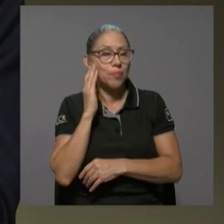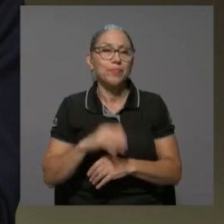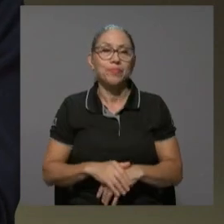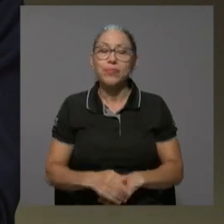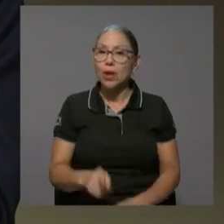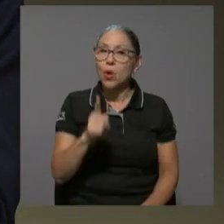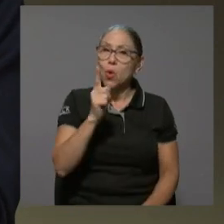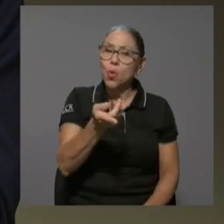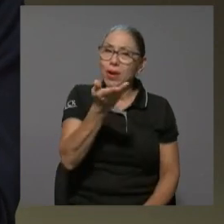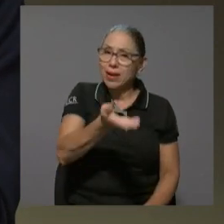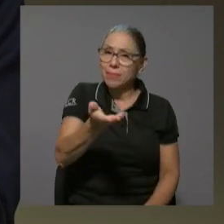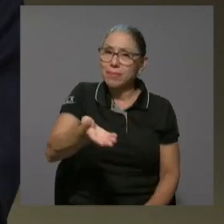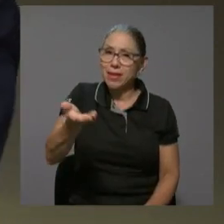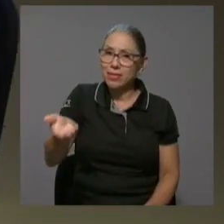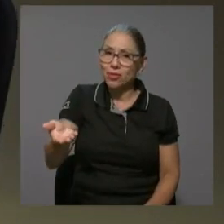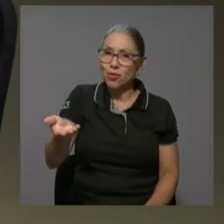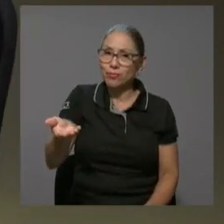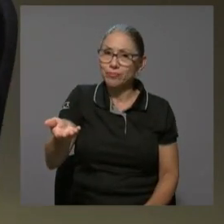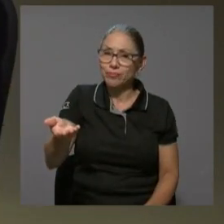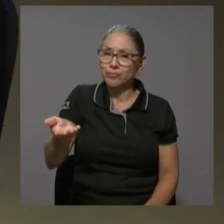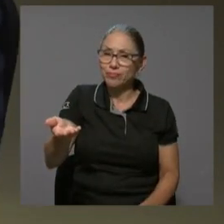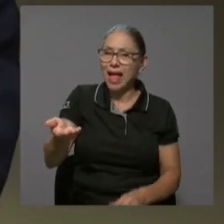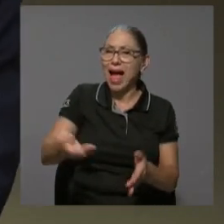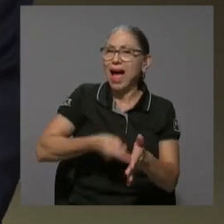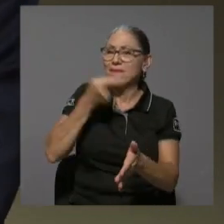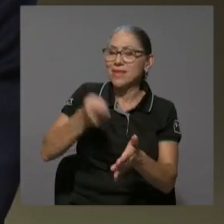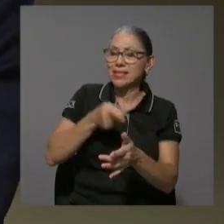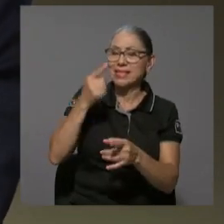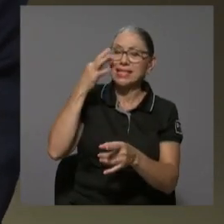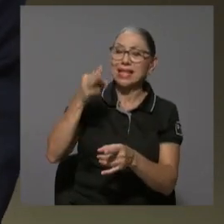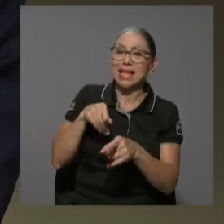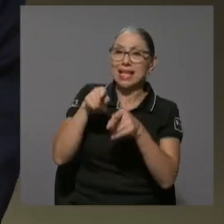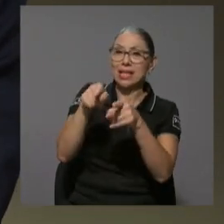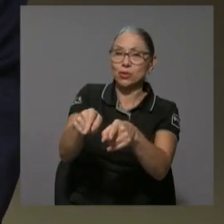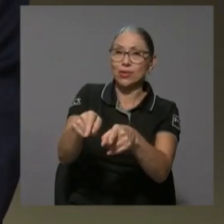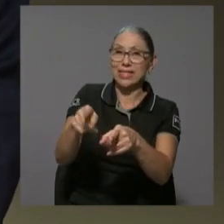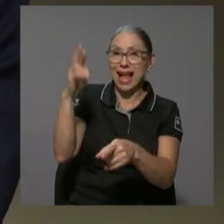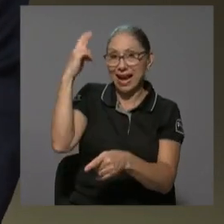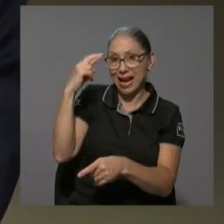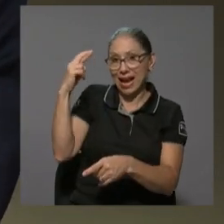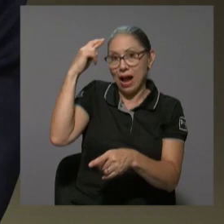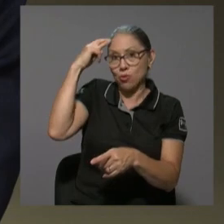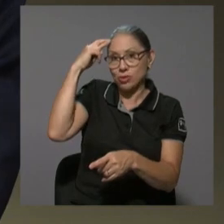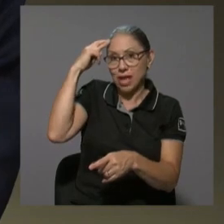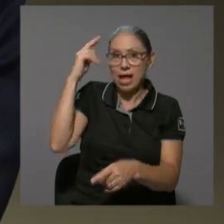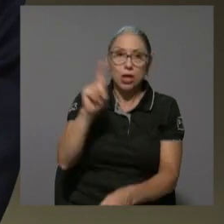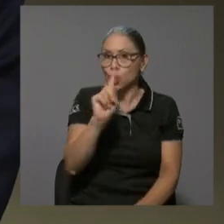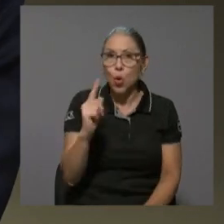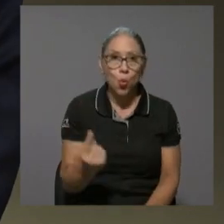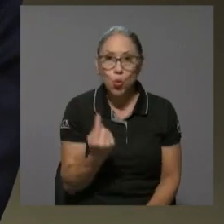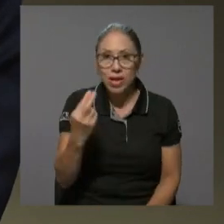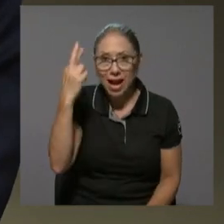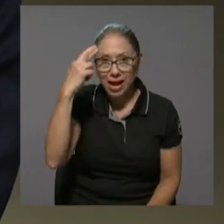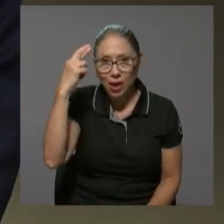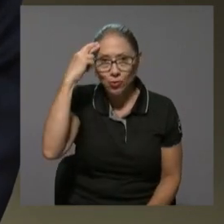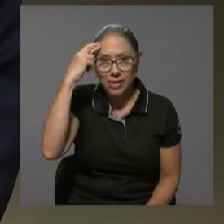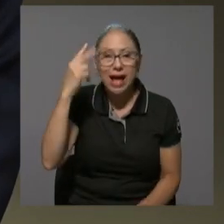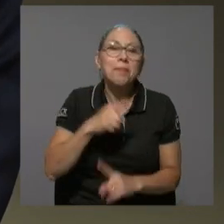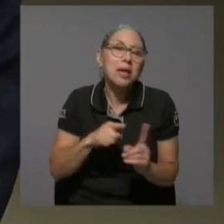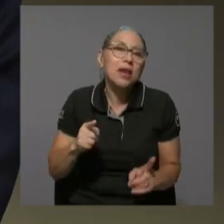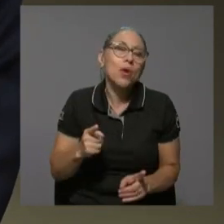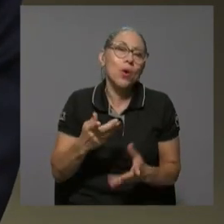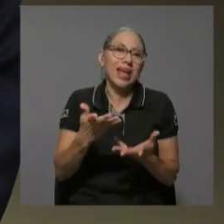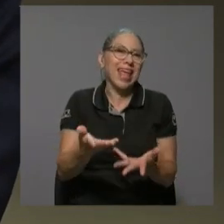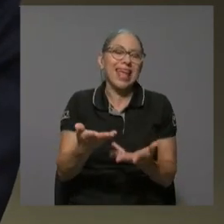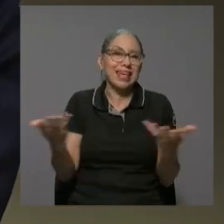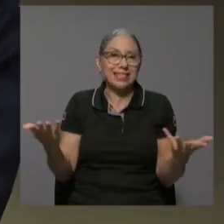considera que es casi que la causa, pero no la única, de esa desinformación creciente, es el uso de las